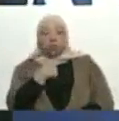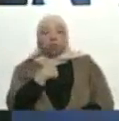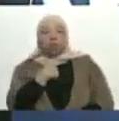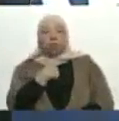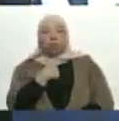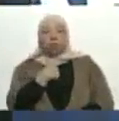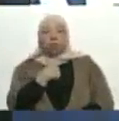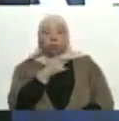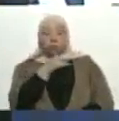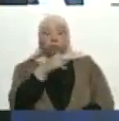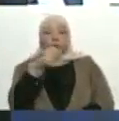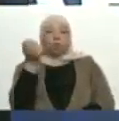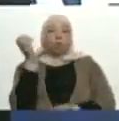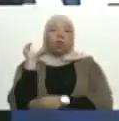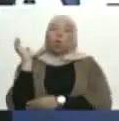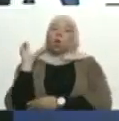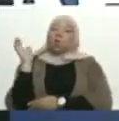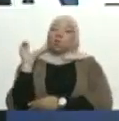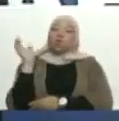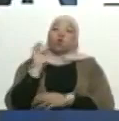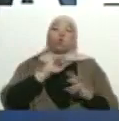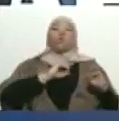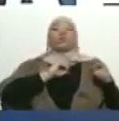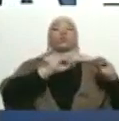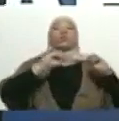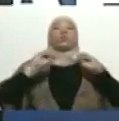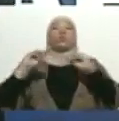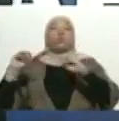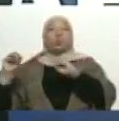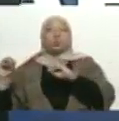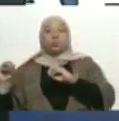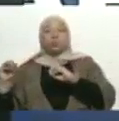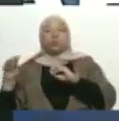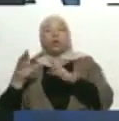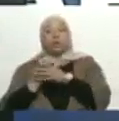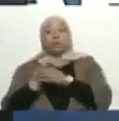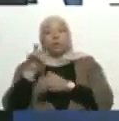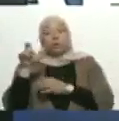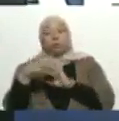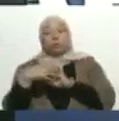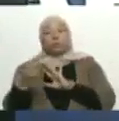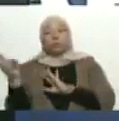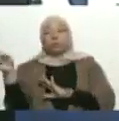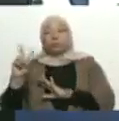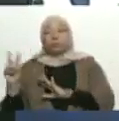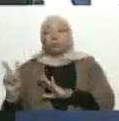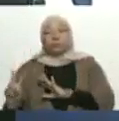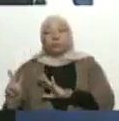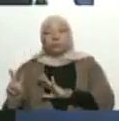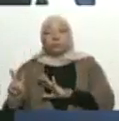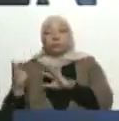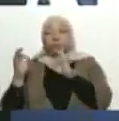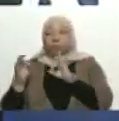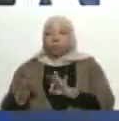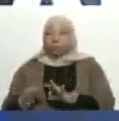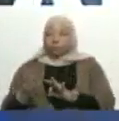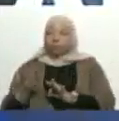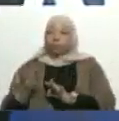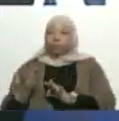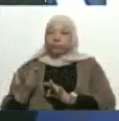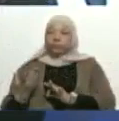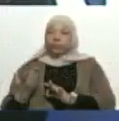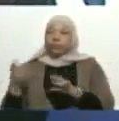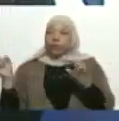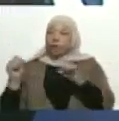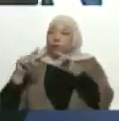tratando de llevar esto, con este ejemplo de Alex Saab y con el ejemplo de ustedes, los venezolanos, que realmente son de